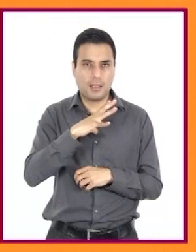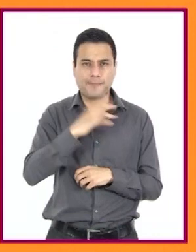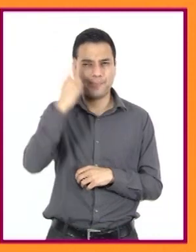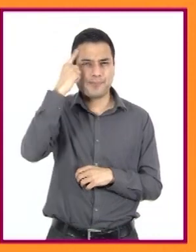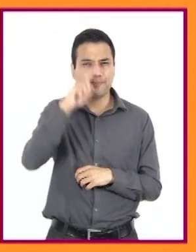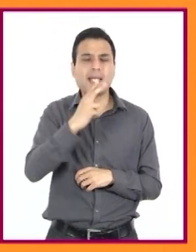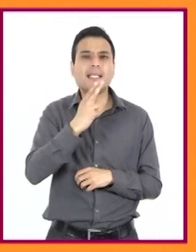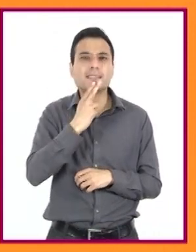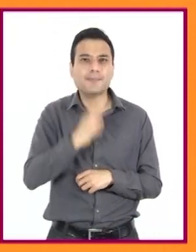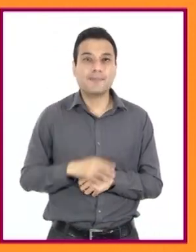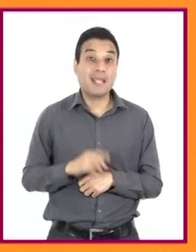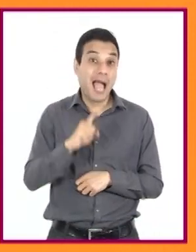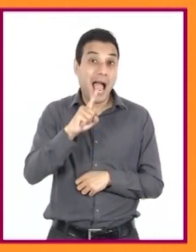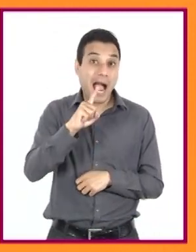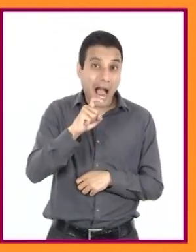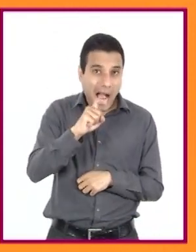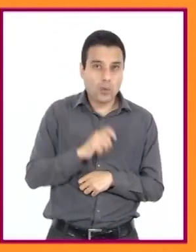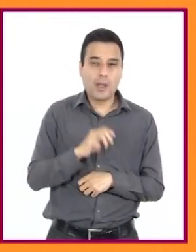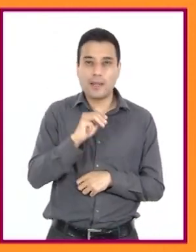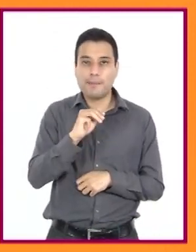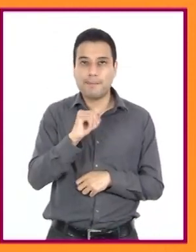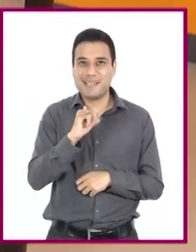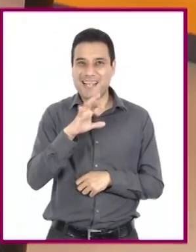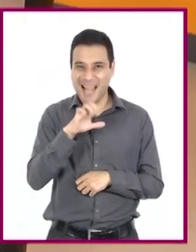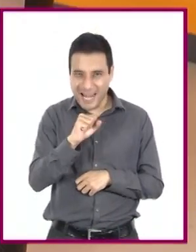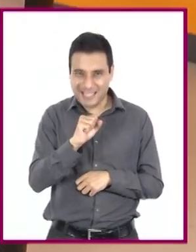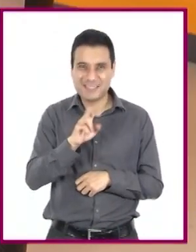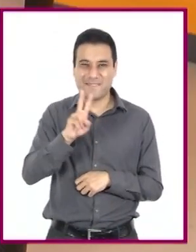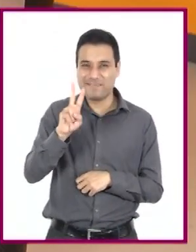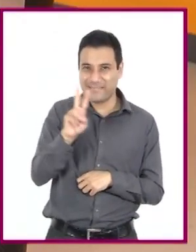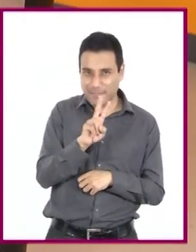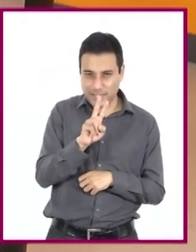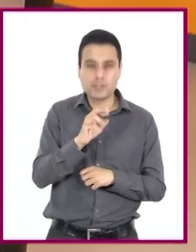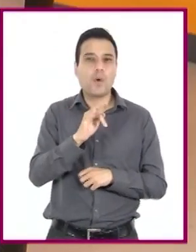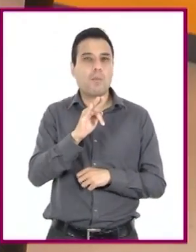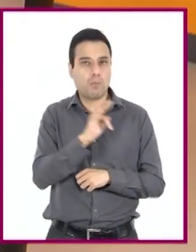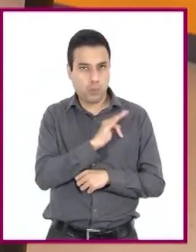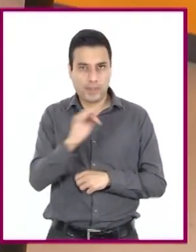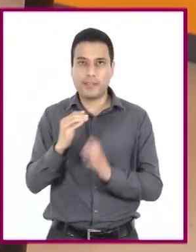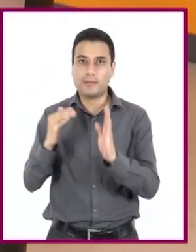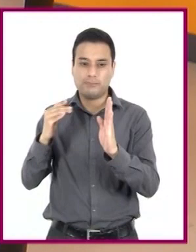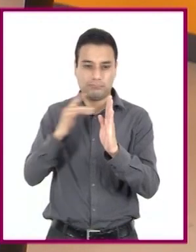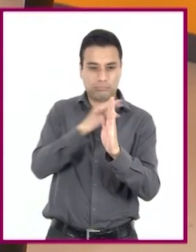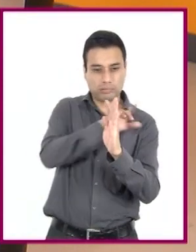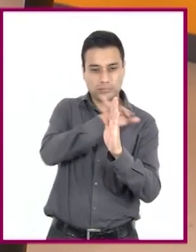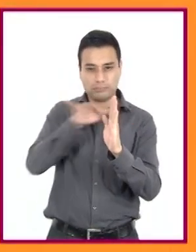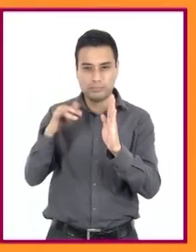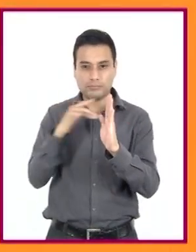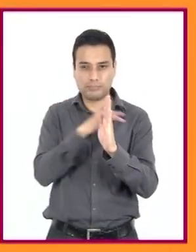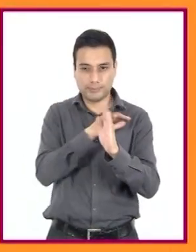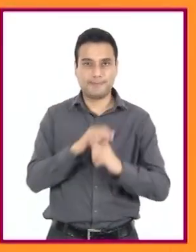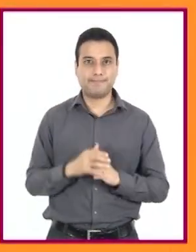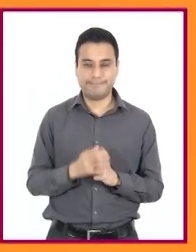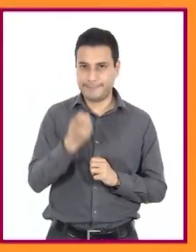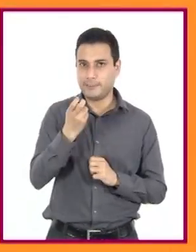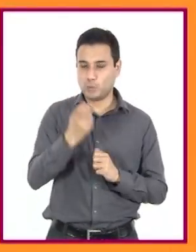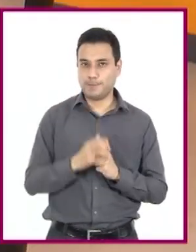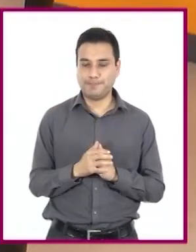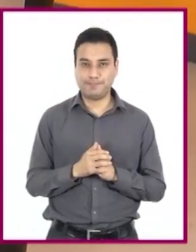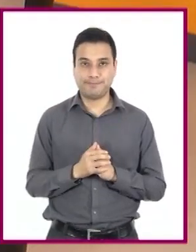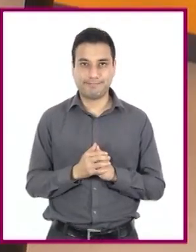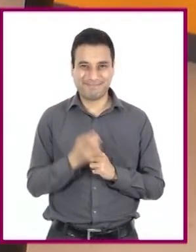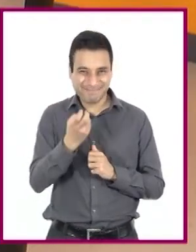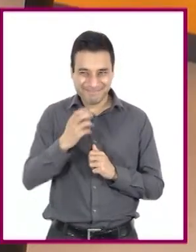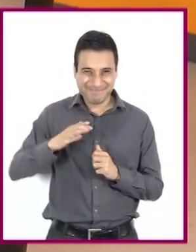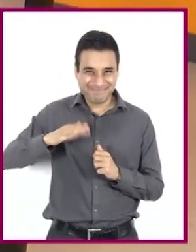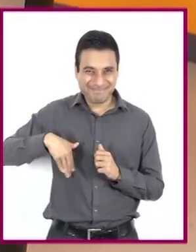circulación de agua, minerales y nutrientes. Así es, profesora. Con base en lo anterior y lo